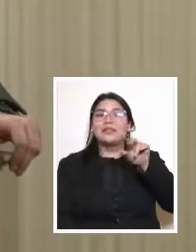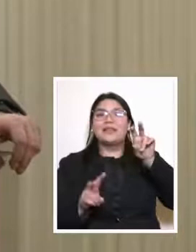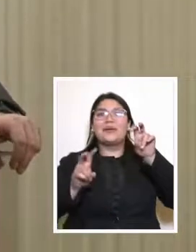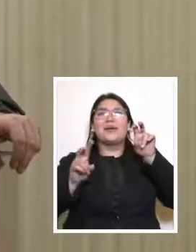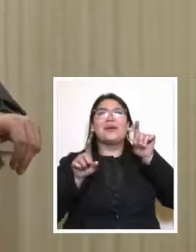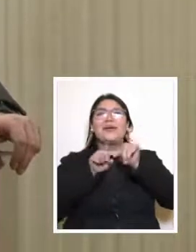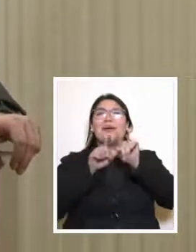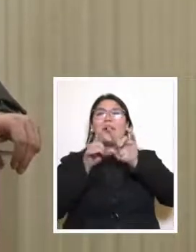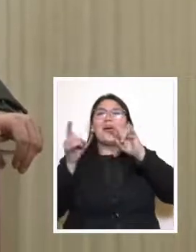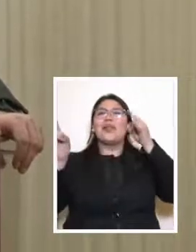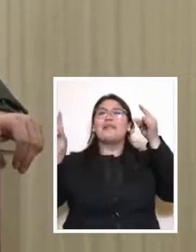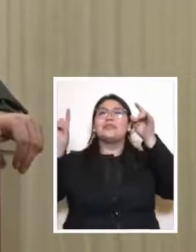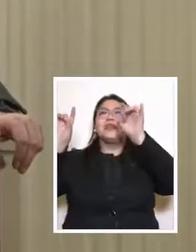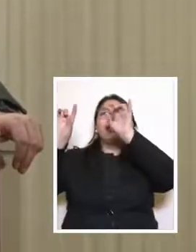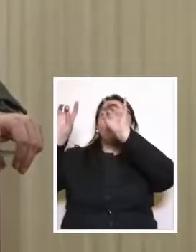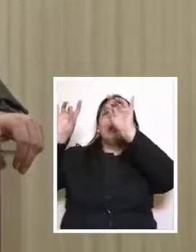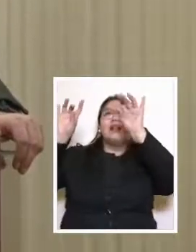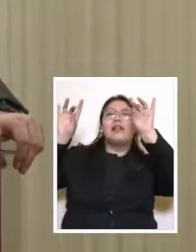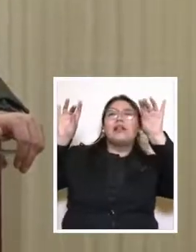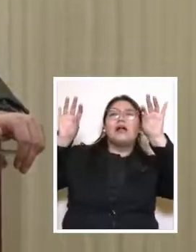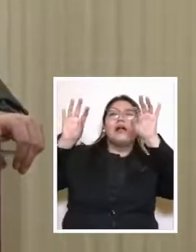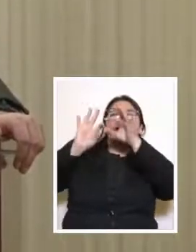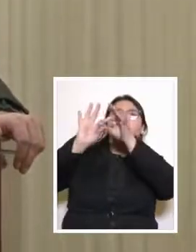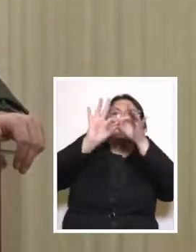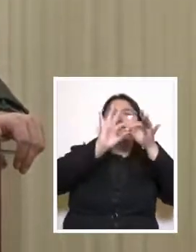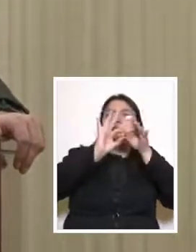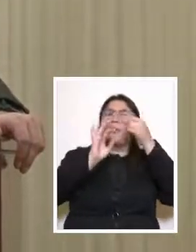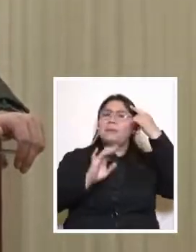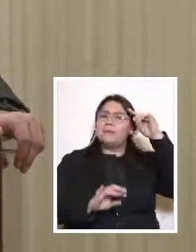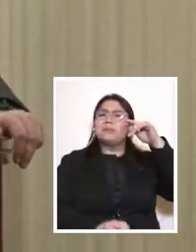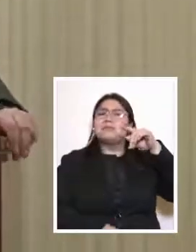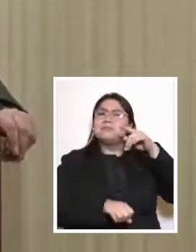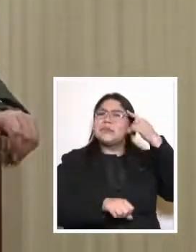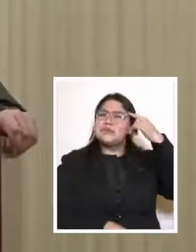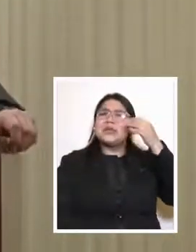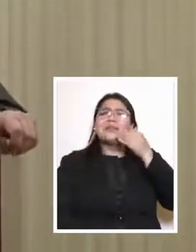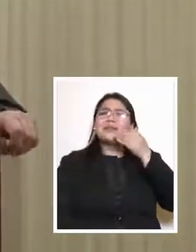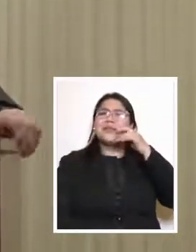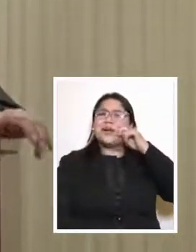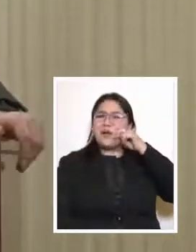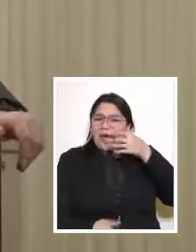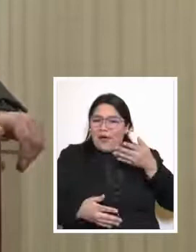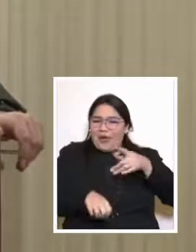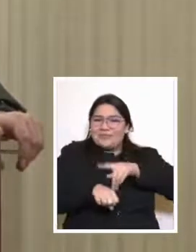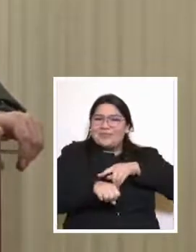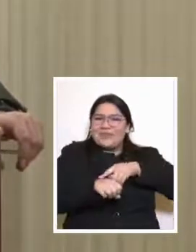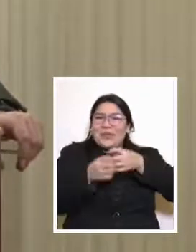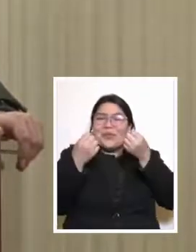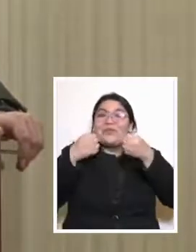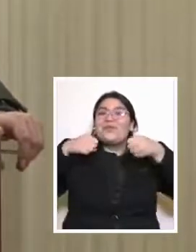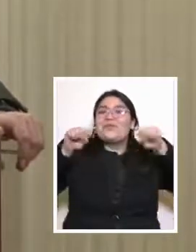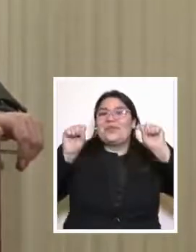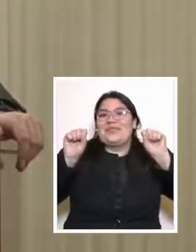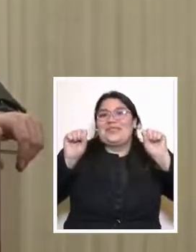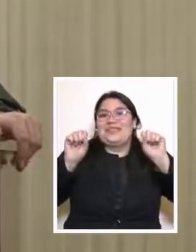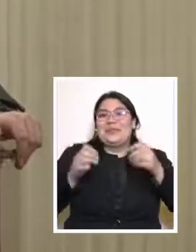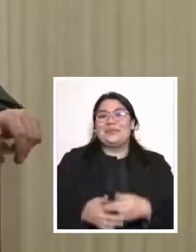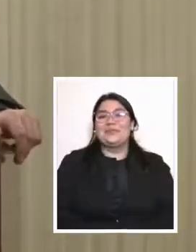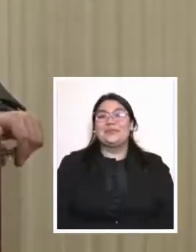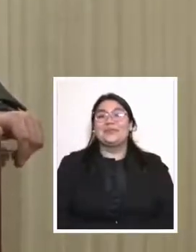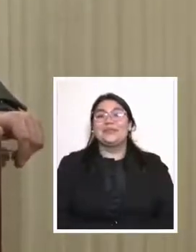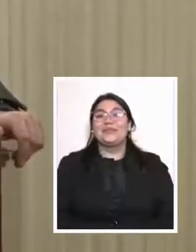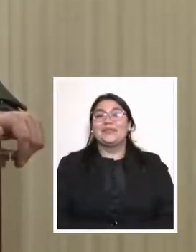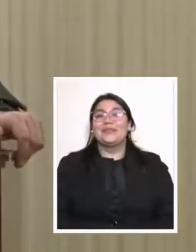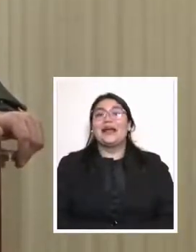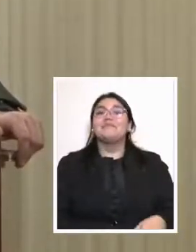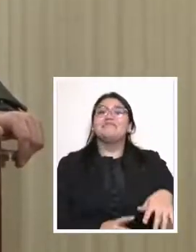¿no? Pero a lo mejor más bien es la alineación de los tiempos de la historia también, ¿no? Coincide con este, con la